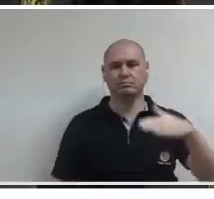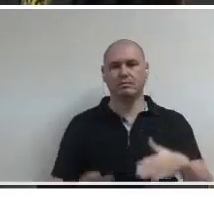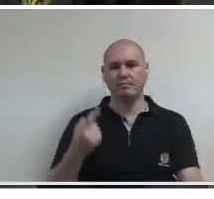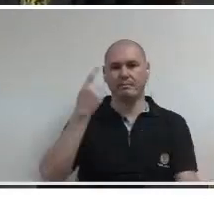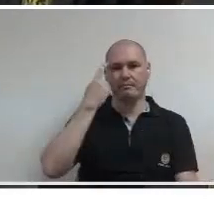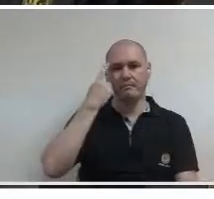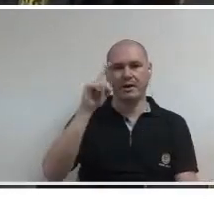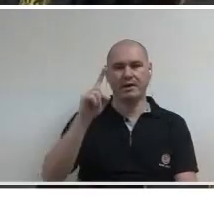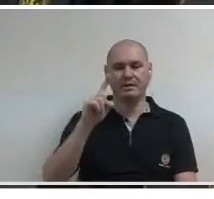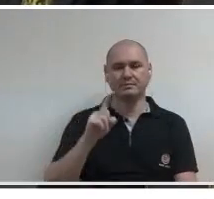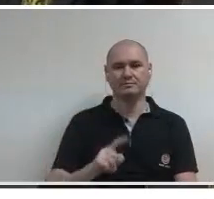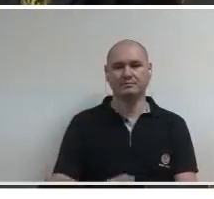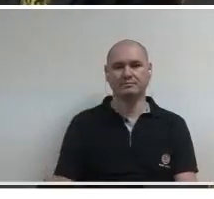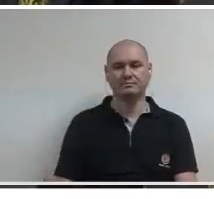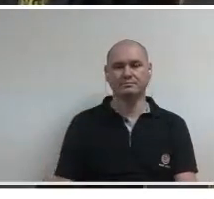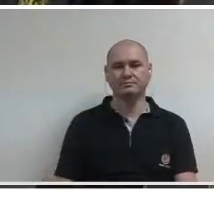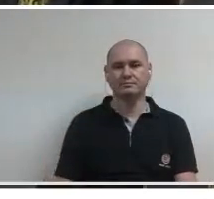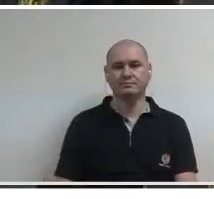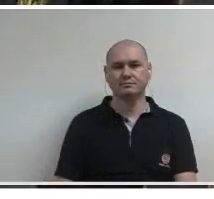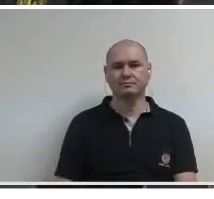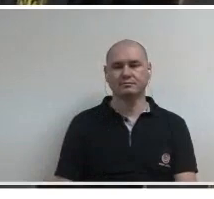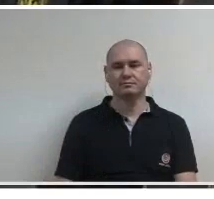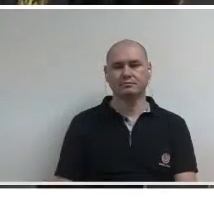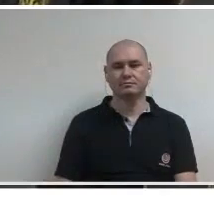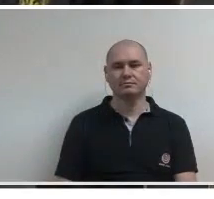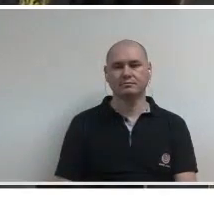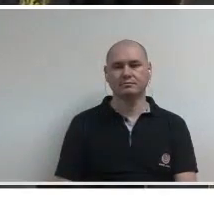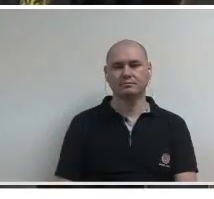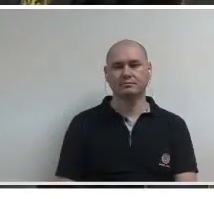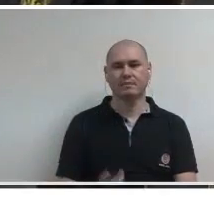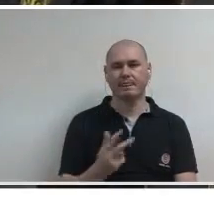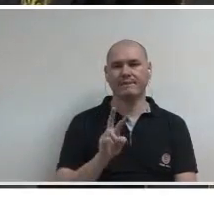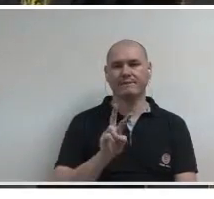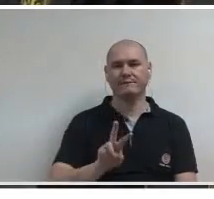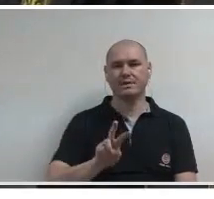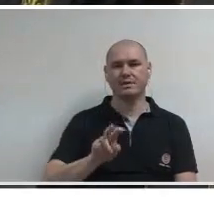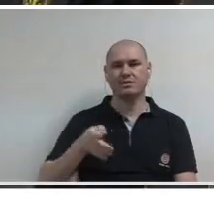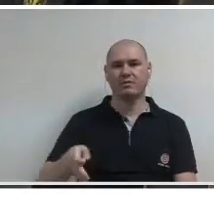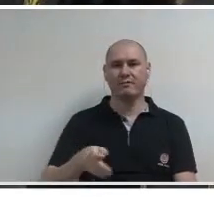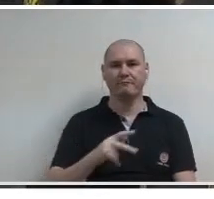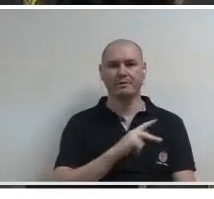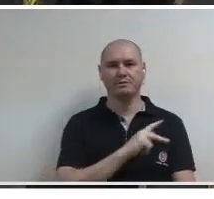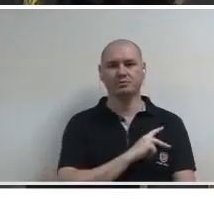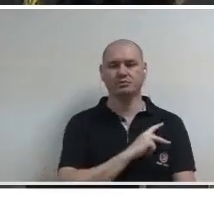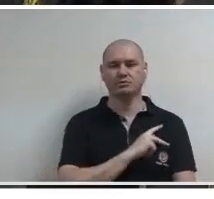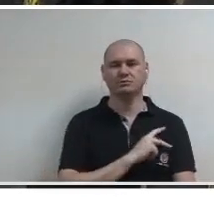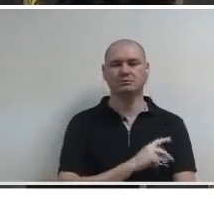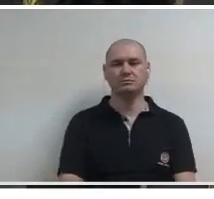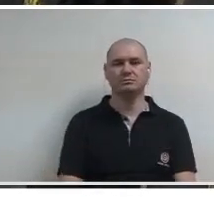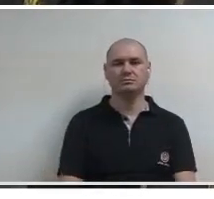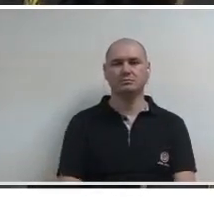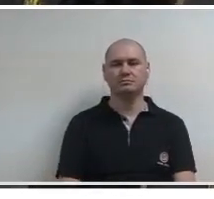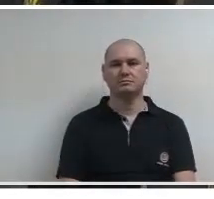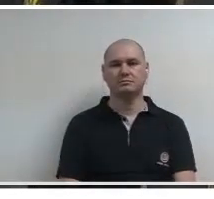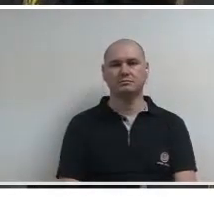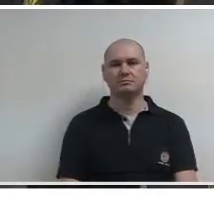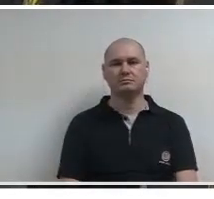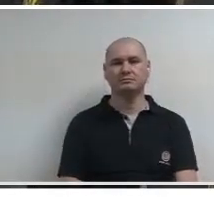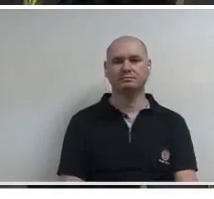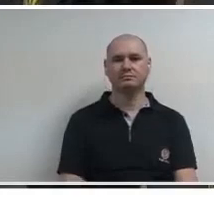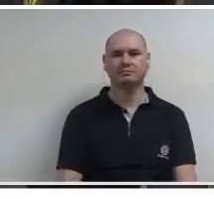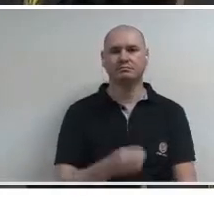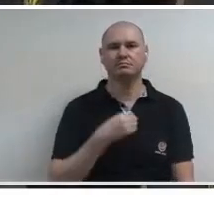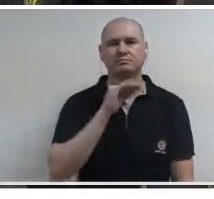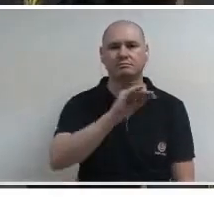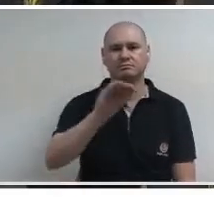guacuera pe llamo y mi pe lista o ya accionante la mo ja colegas magistrados asociados y cuál sea 29